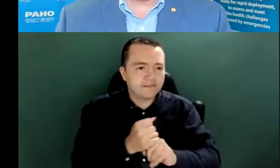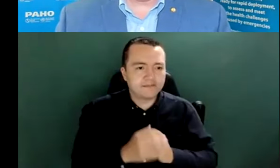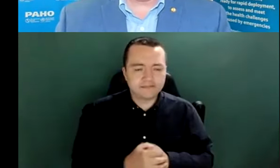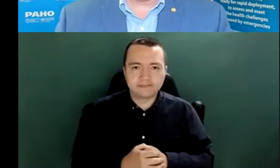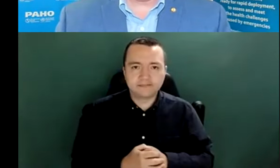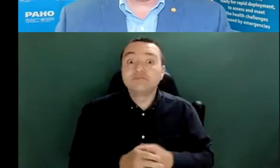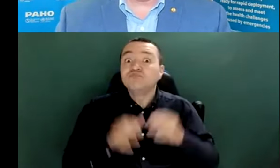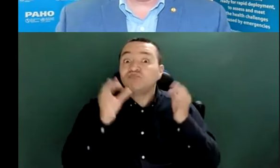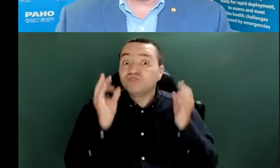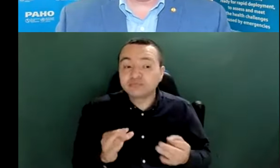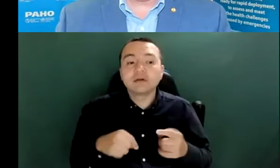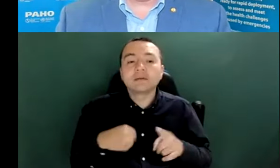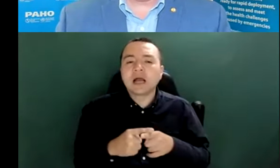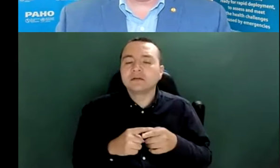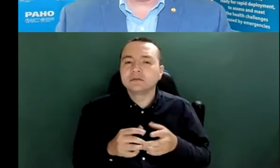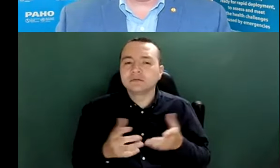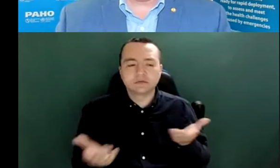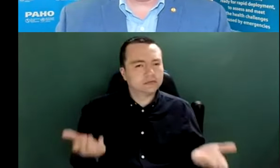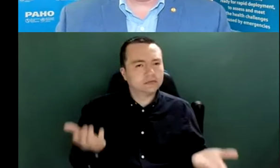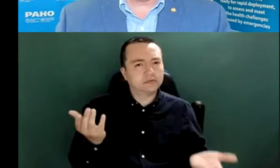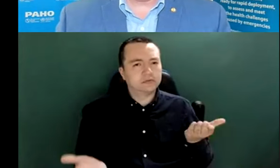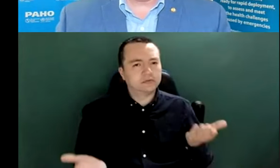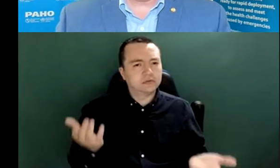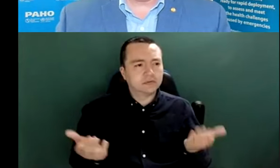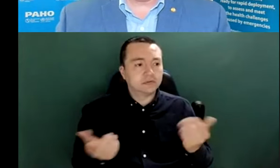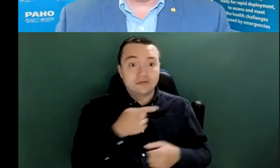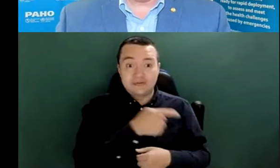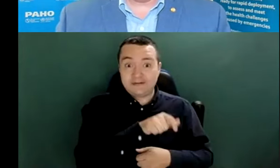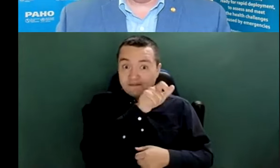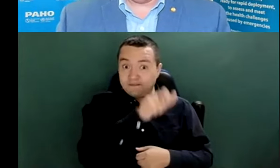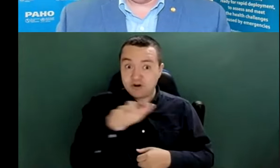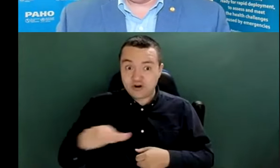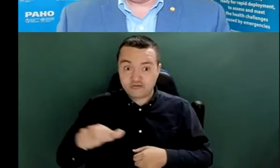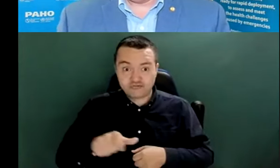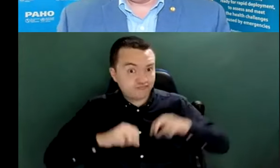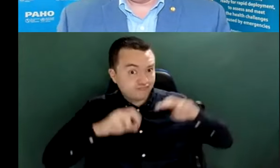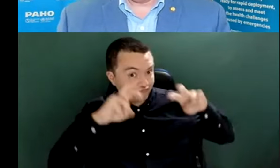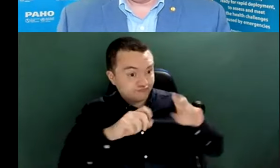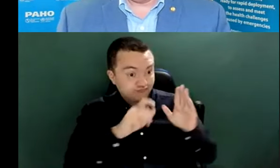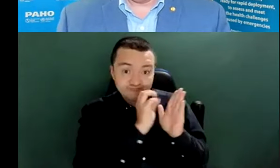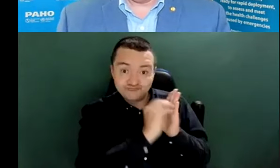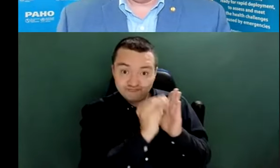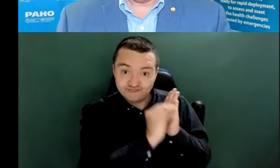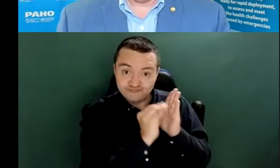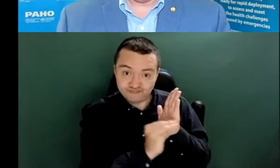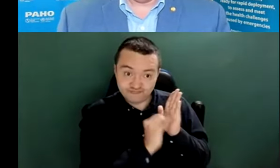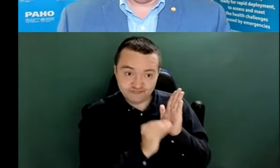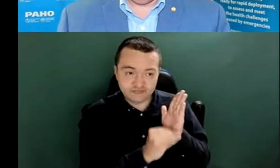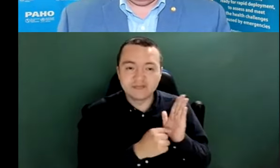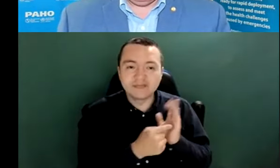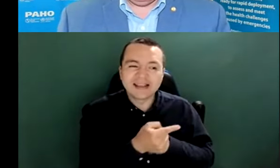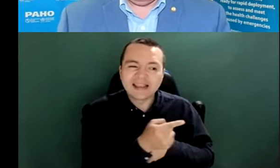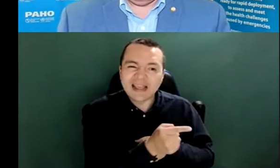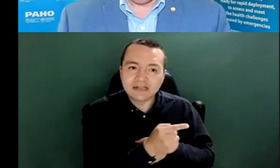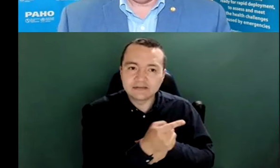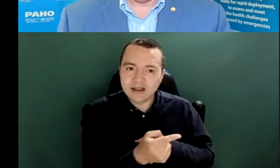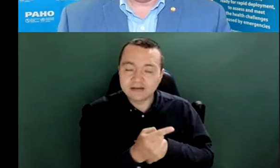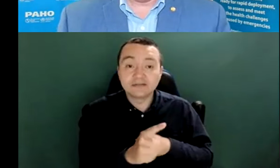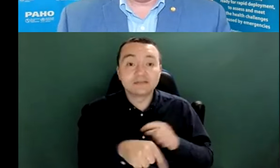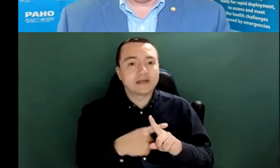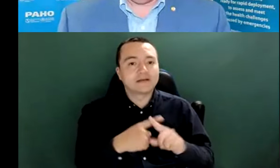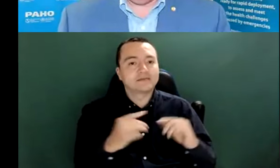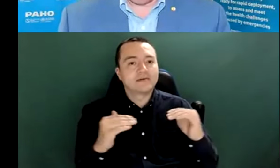implicaciones. Es decir, qué es lo que los autores de esa revisión dicen que son. Y también agregamos temas de equidad